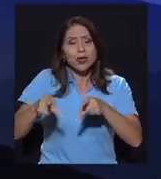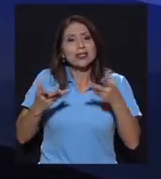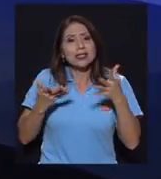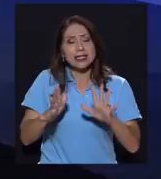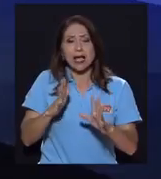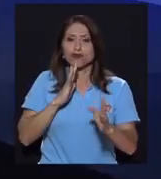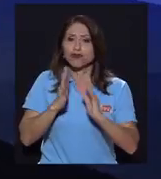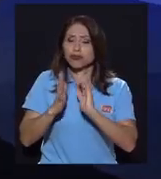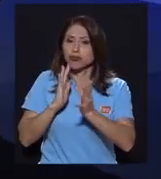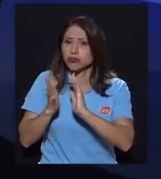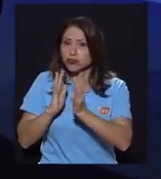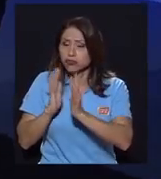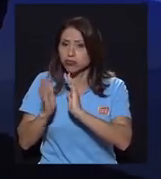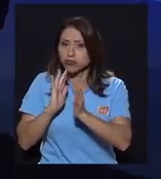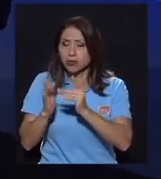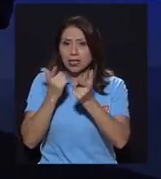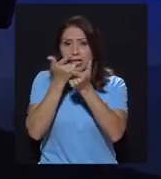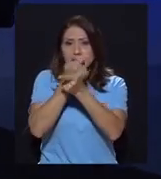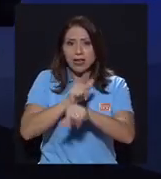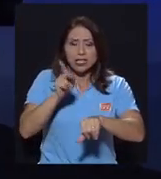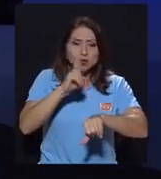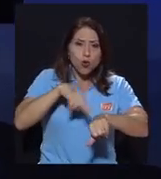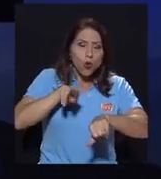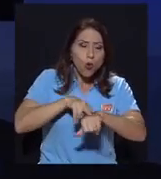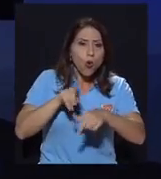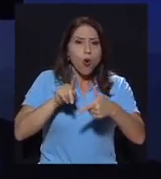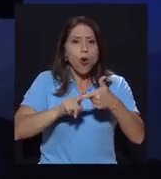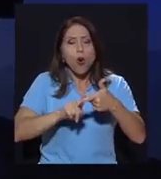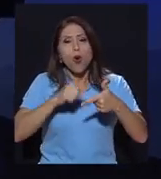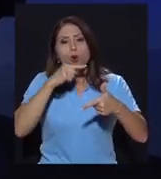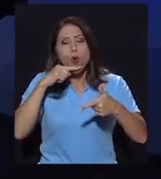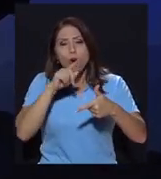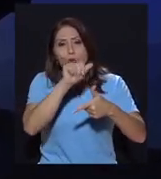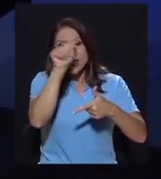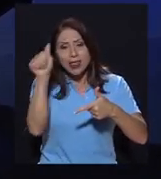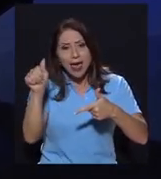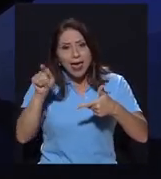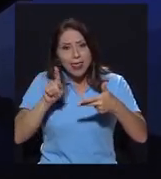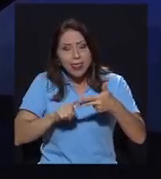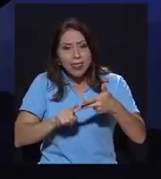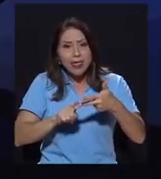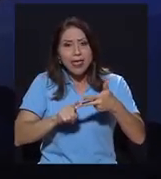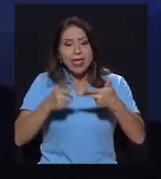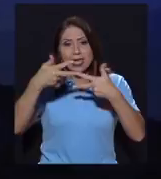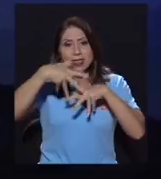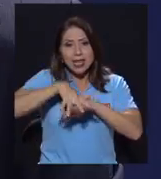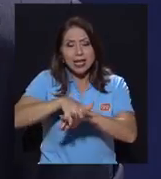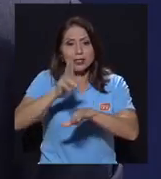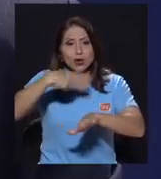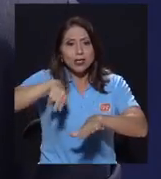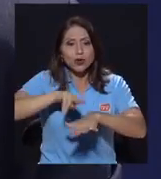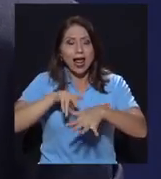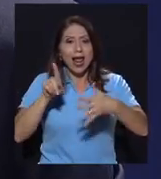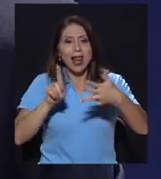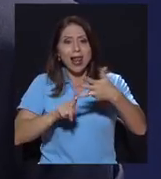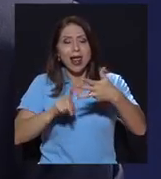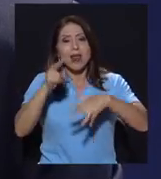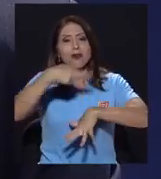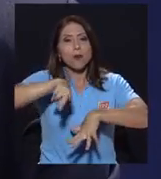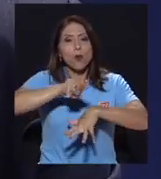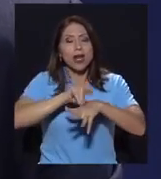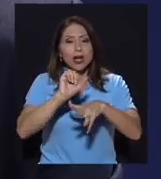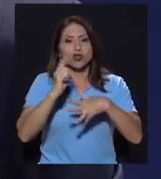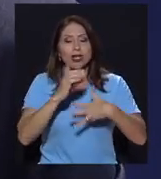conversado en la versión en la unidad integración nacional el republicano social